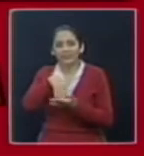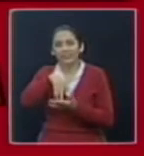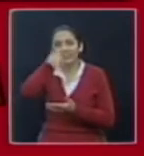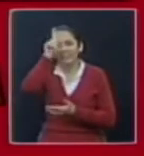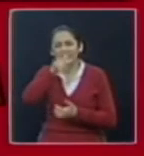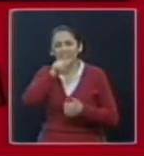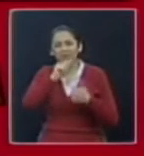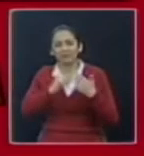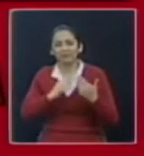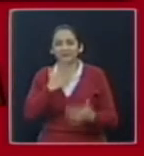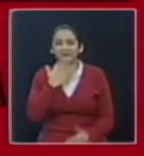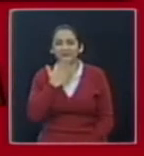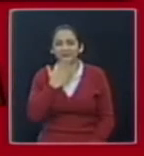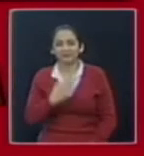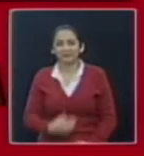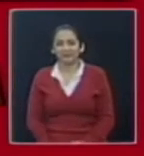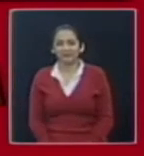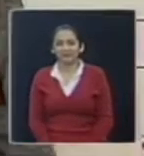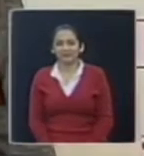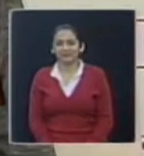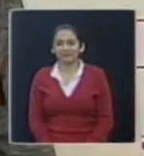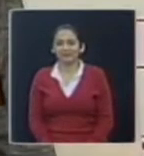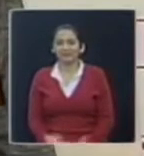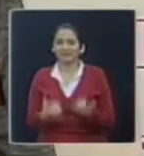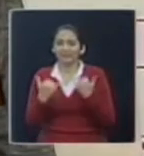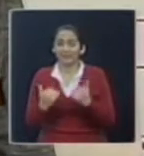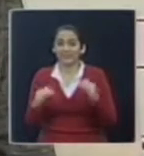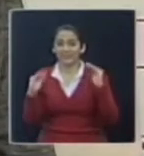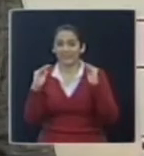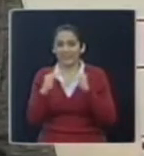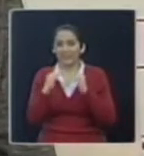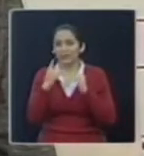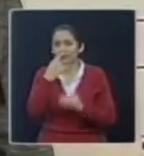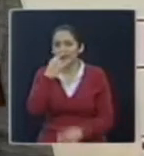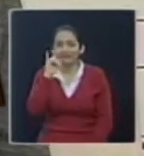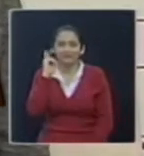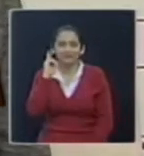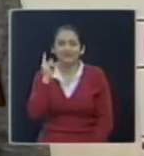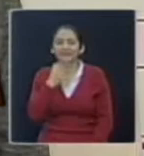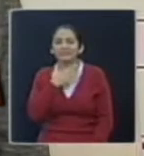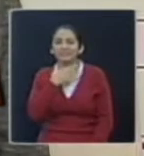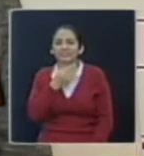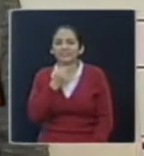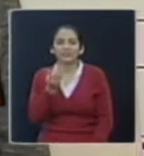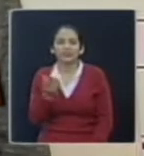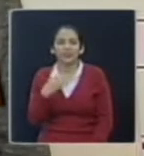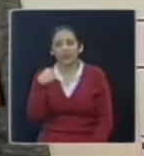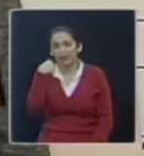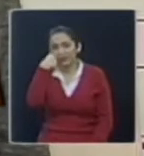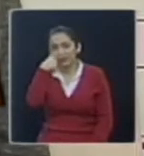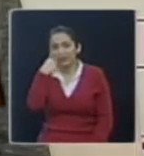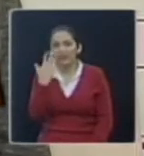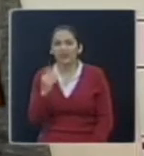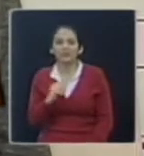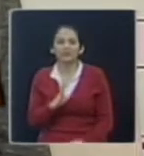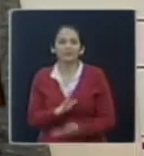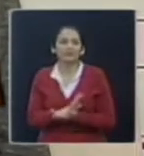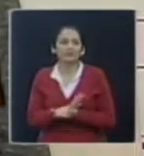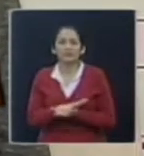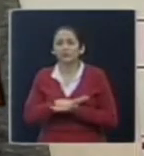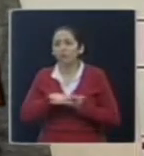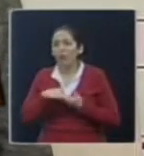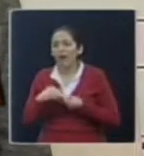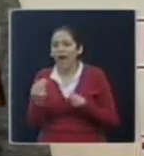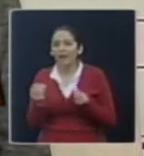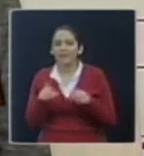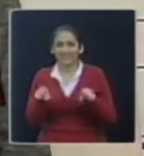satisfacer? Bueno, como sabemos, los pequeños de la casa siempre están buscando comodidad, calidad y flexibilidad al momento de utilizar sus